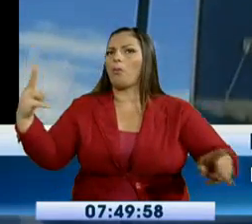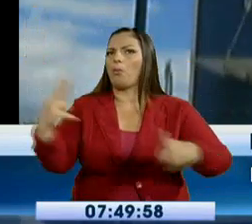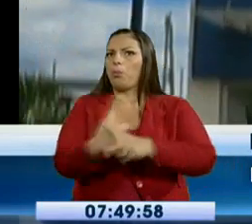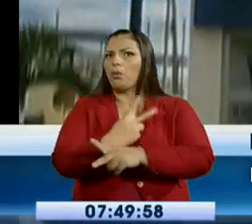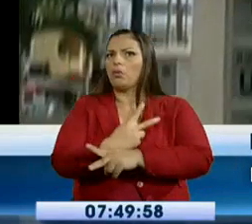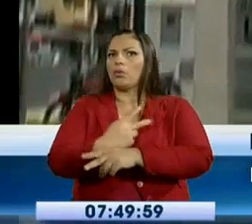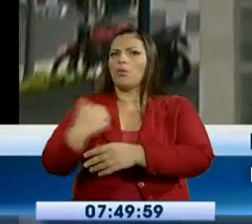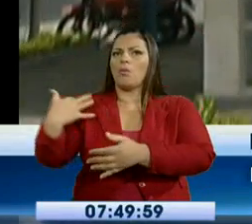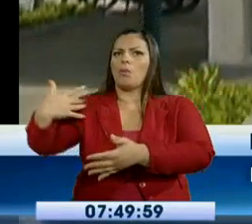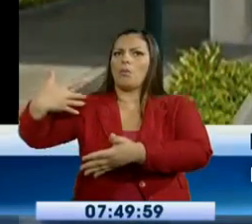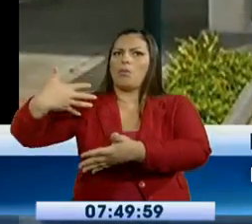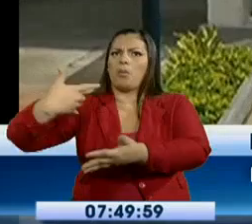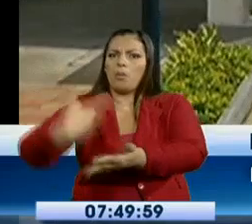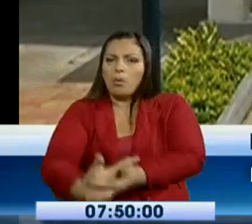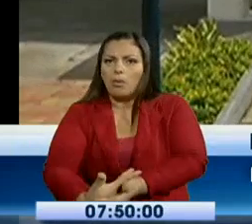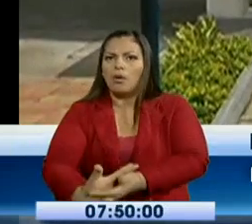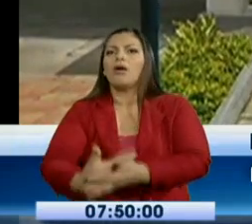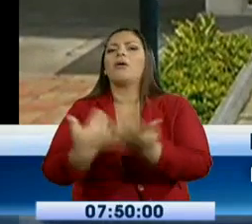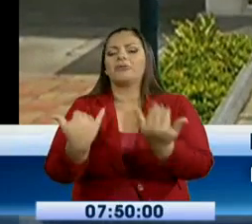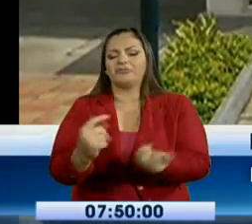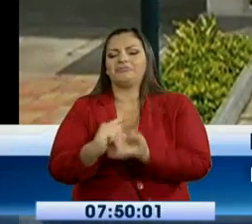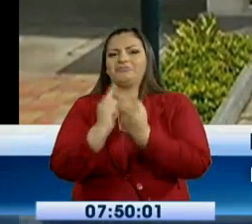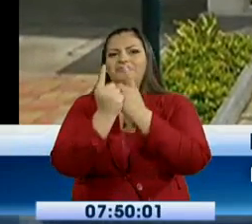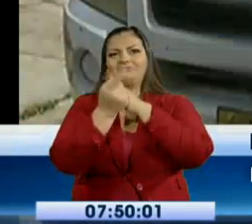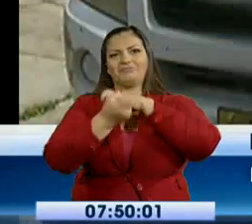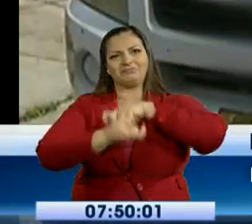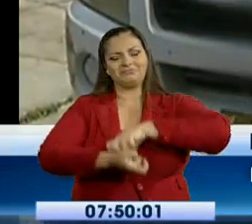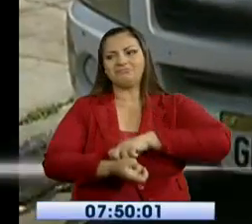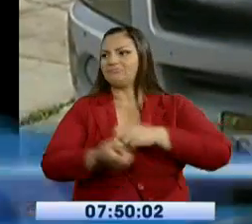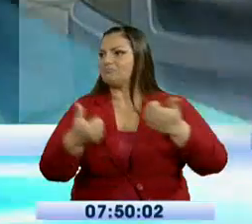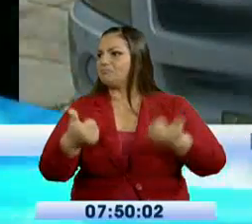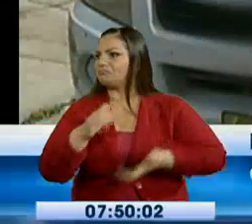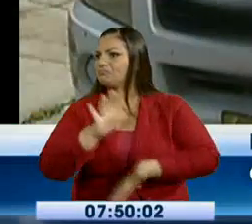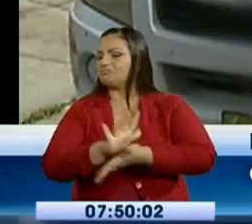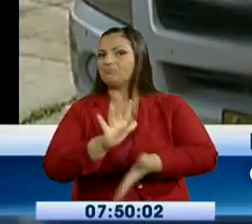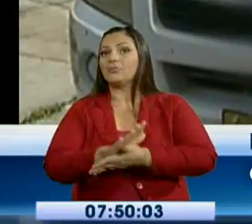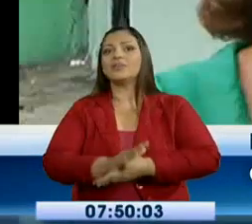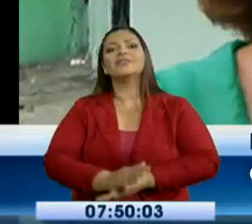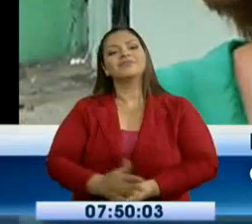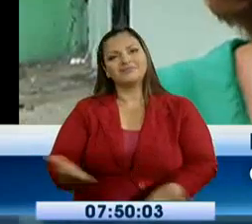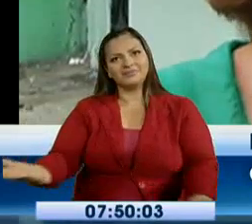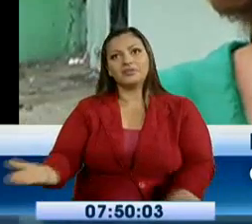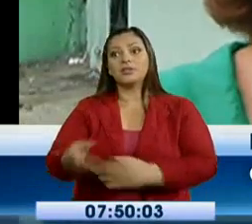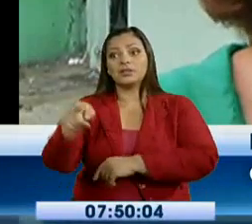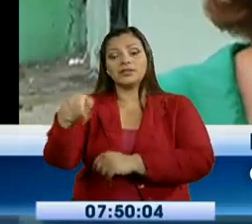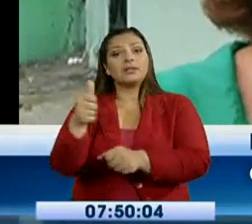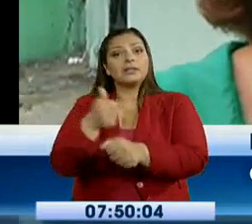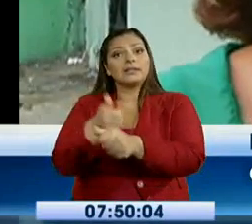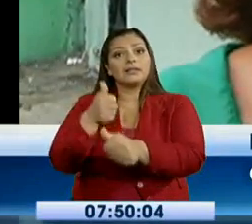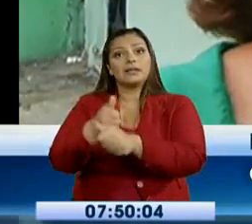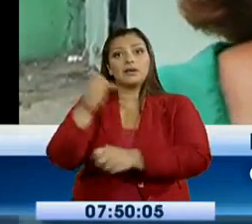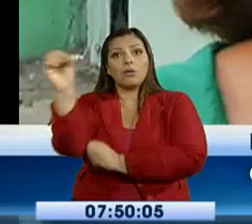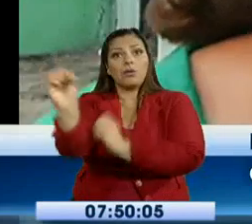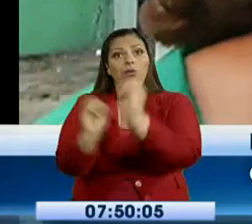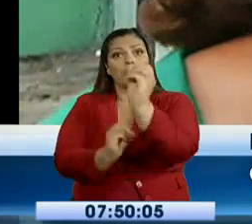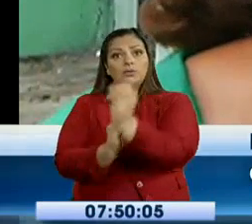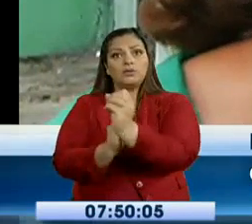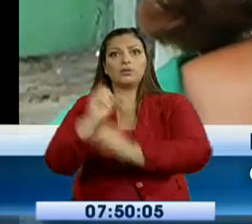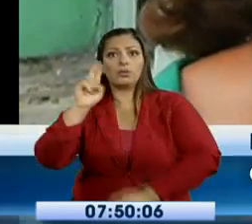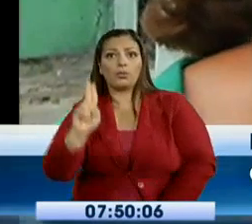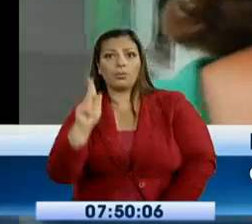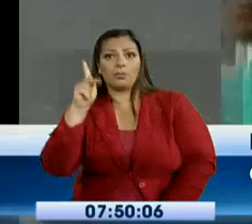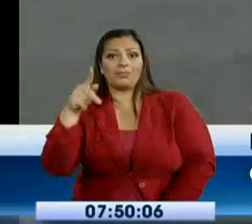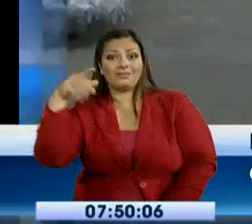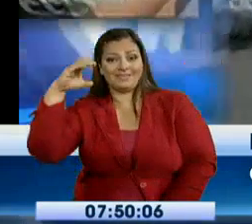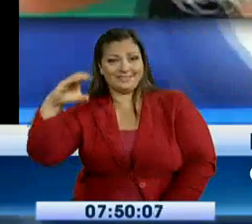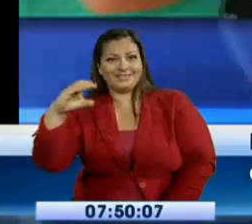la cercanía con la unidad de policía comunitaria y al apoyo que ahí ofrecen. Pero nosotros también tenemos que ser cuidadosos. Yo, por decir, aquí